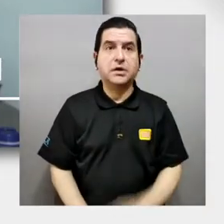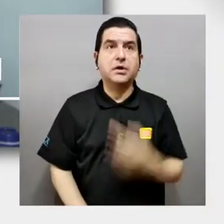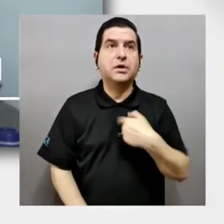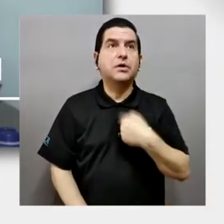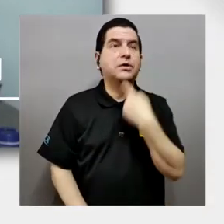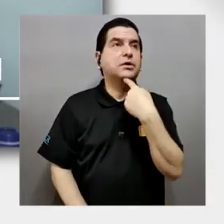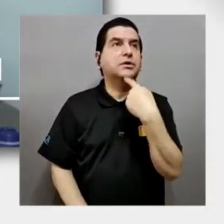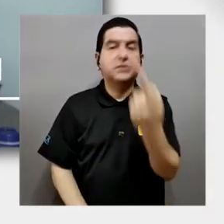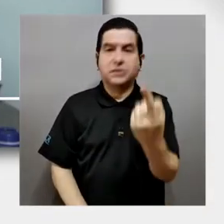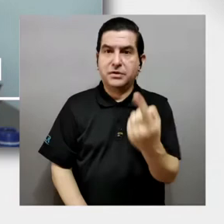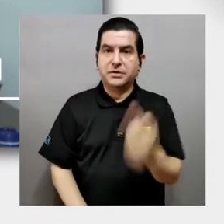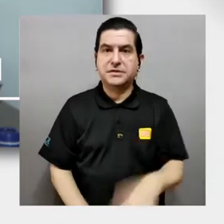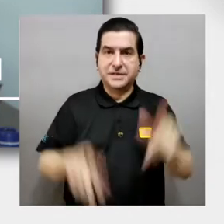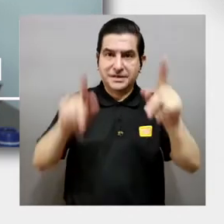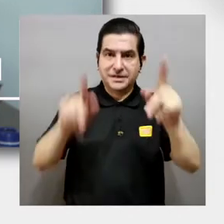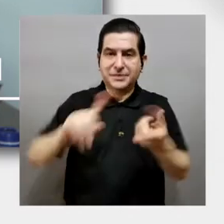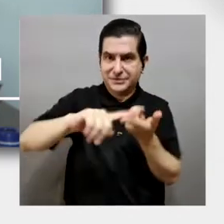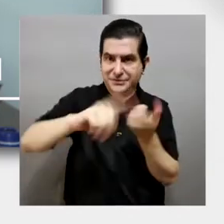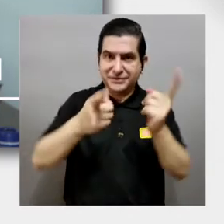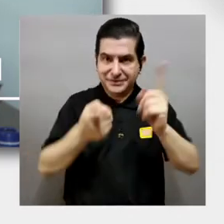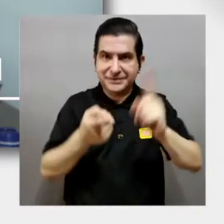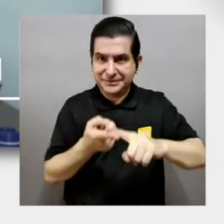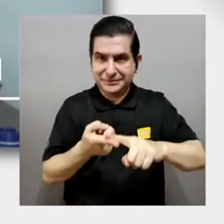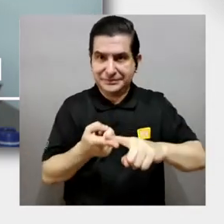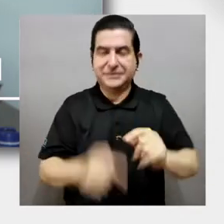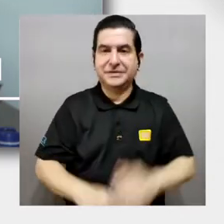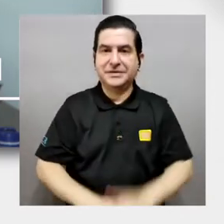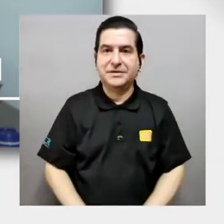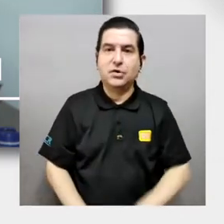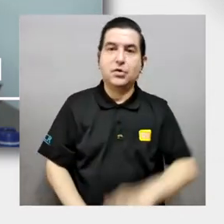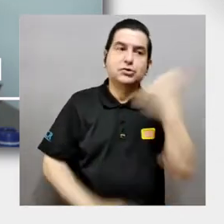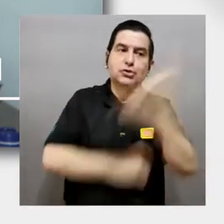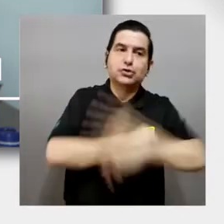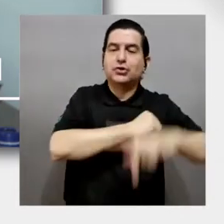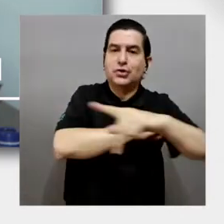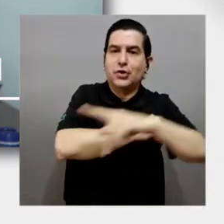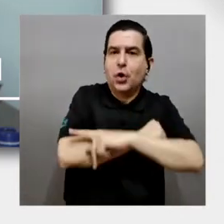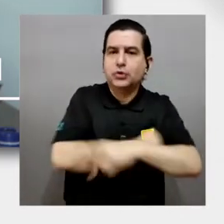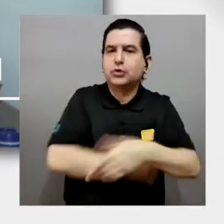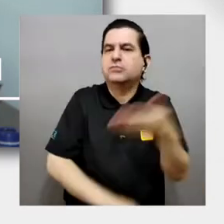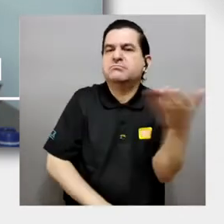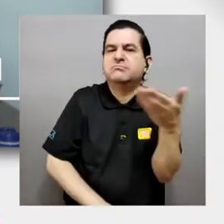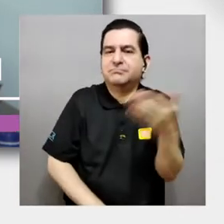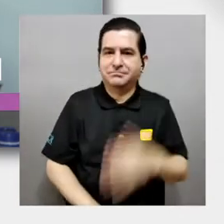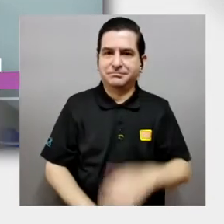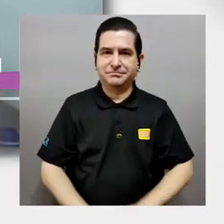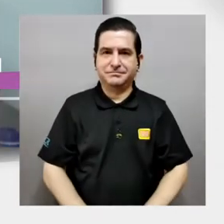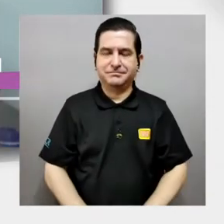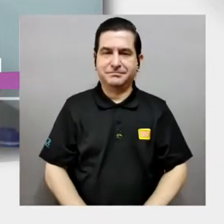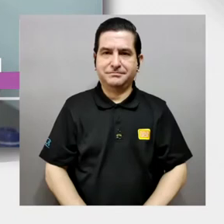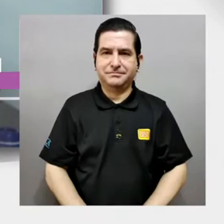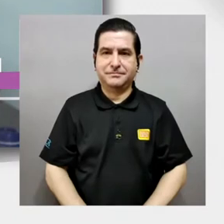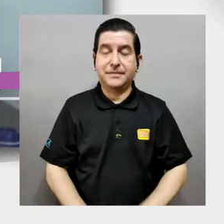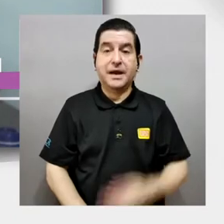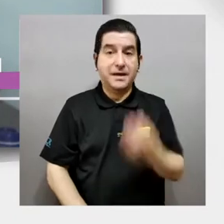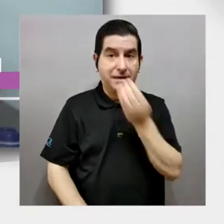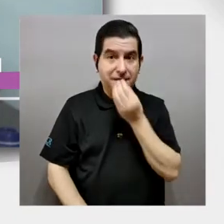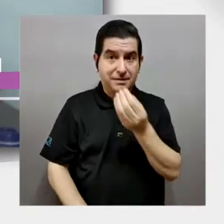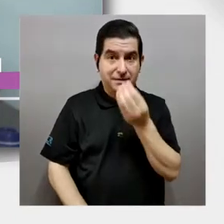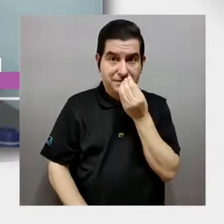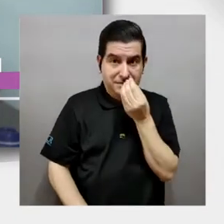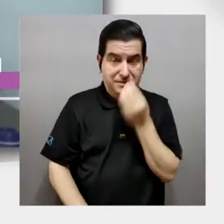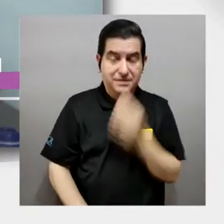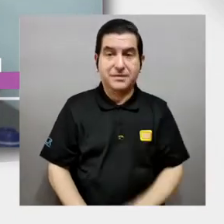La recomendación, lo que quiero dar a los amigos de otros países, es que